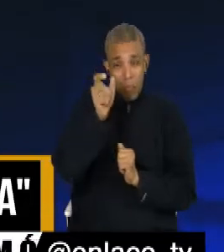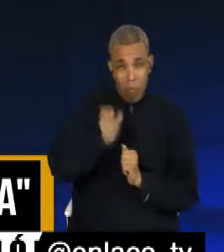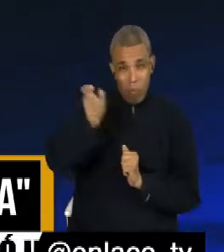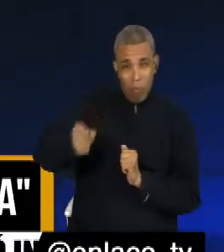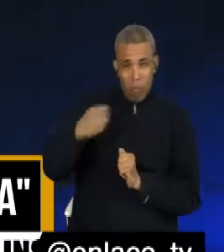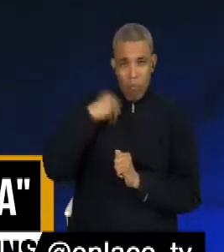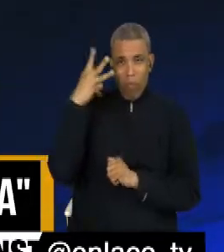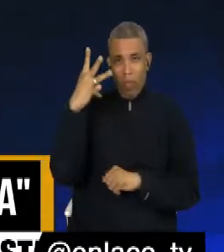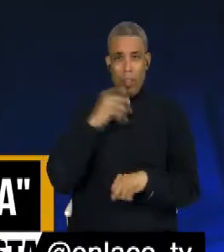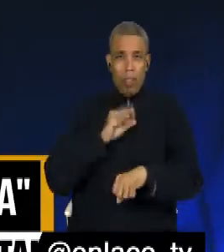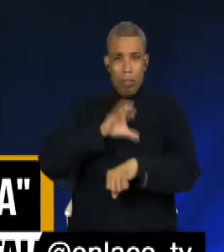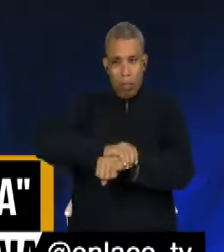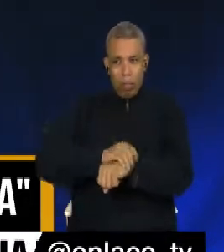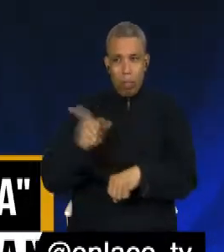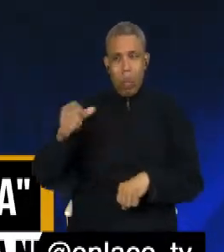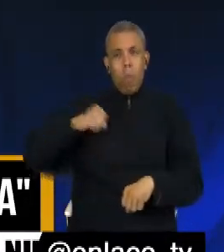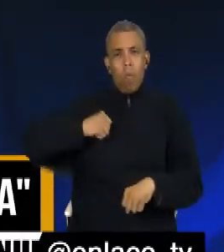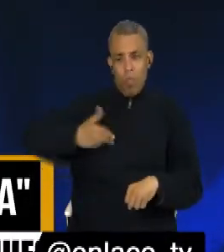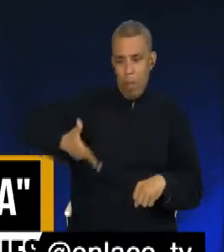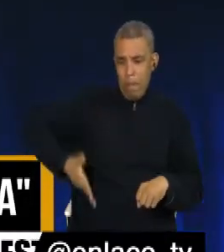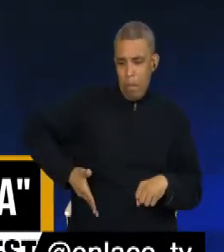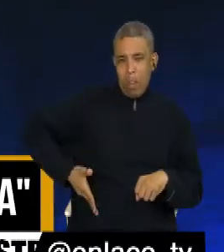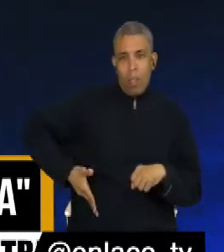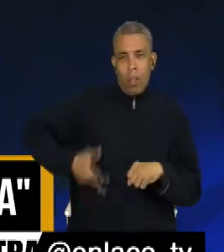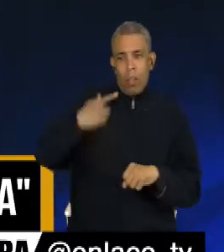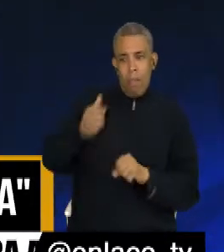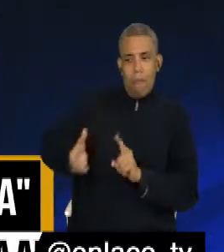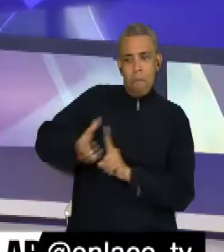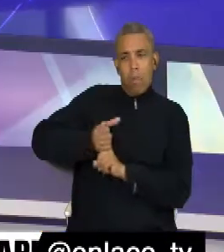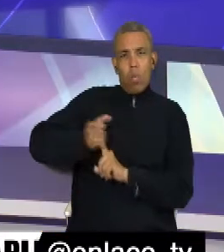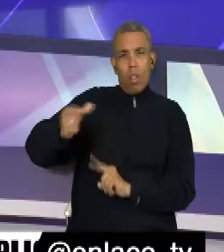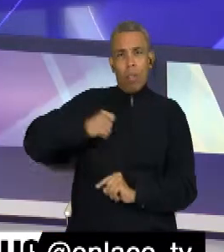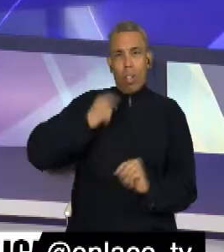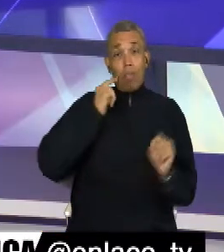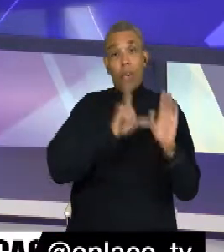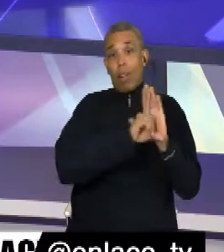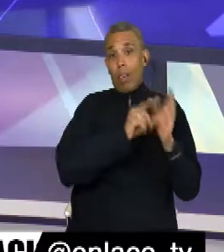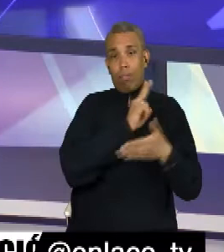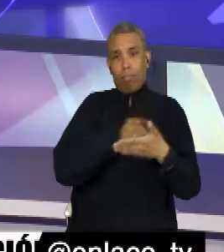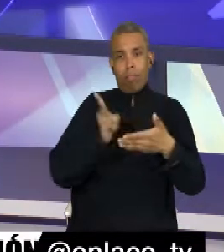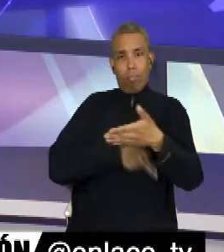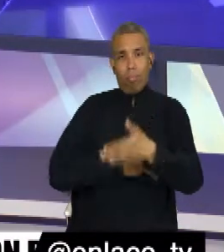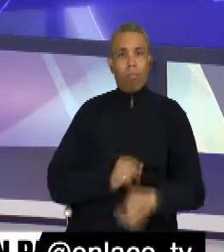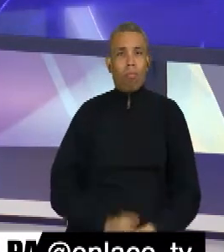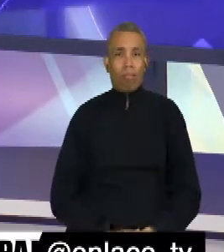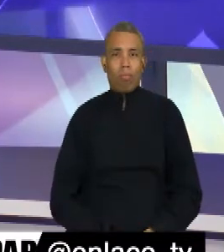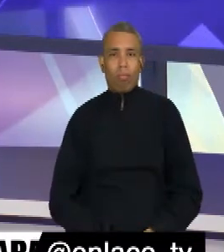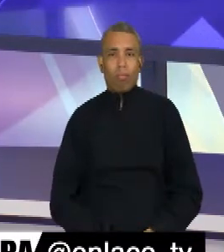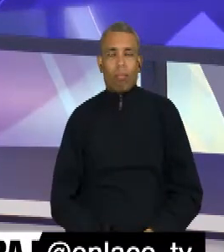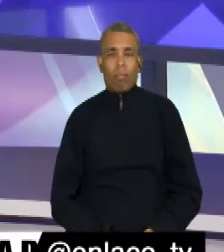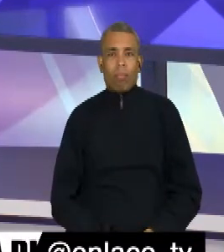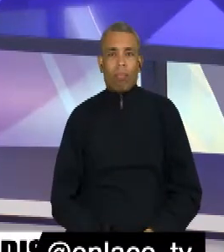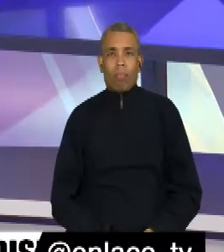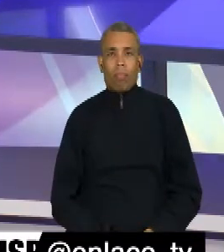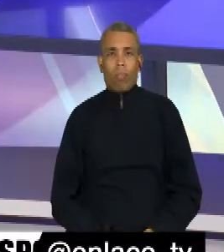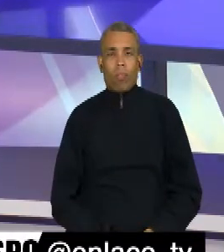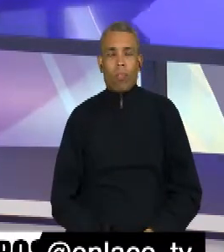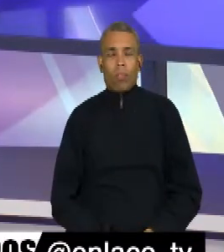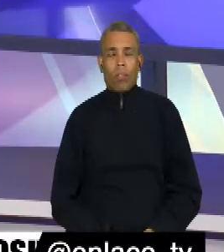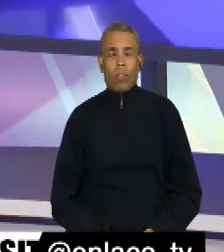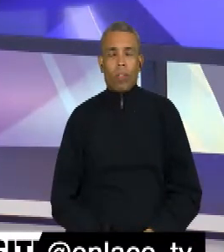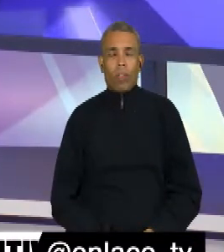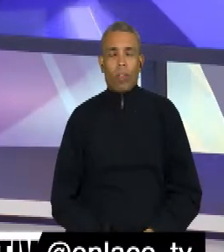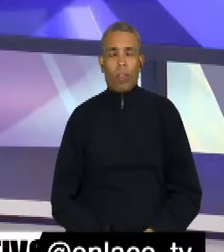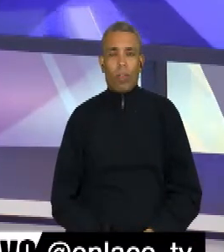fueron capturadas por porte ilegal de arma de fuego. En otras noticias, autoridades destruyeron 3